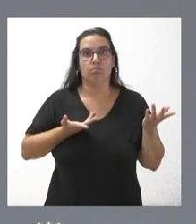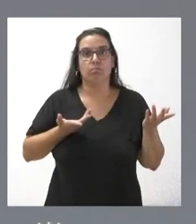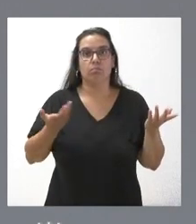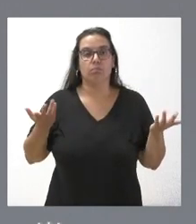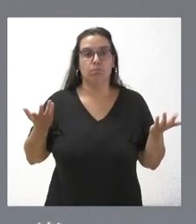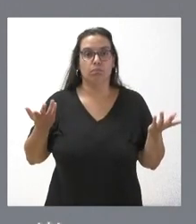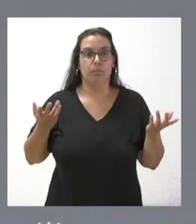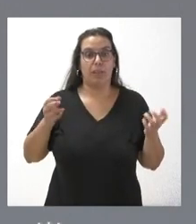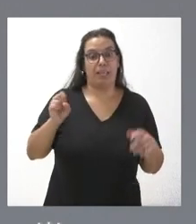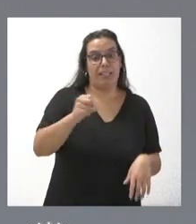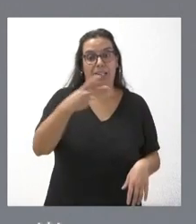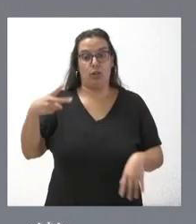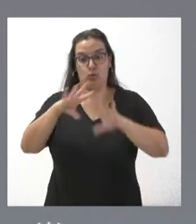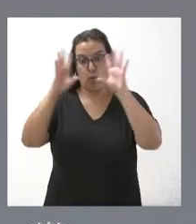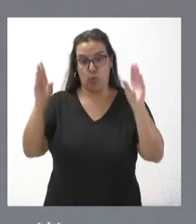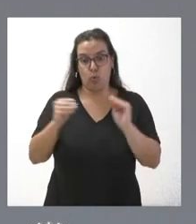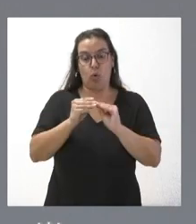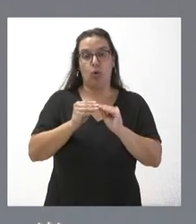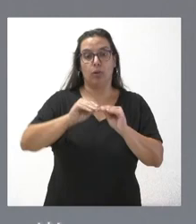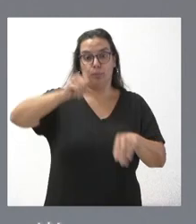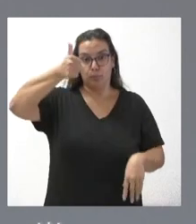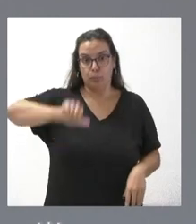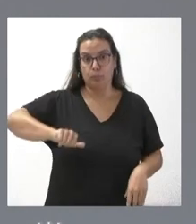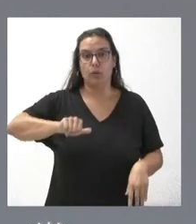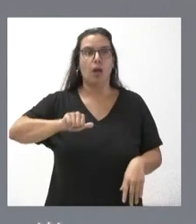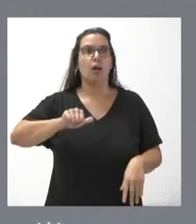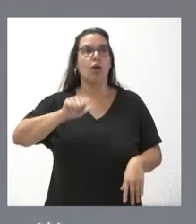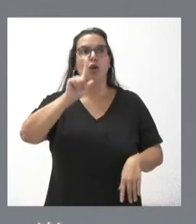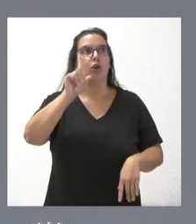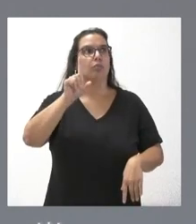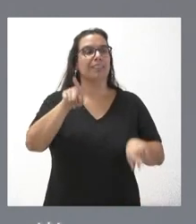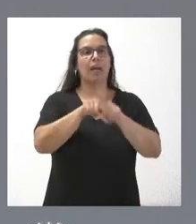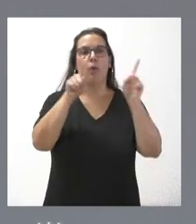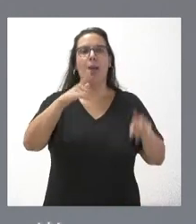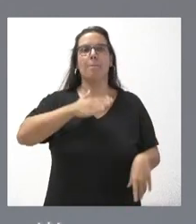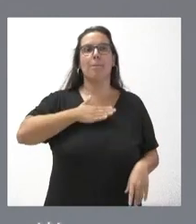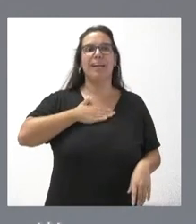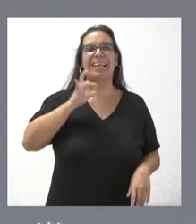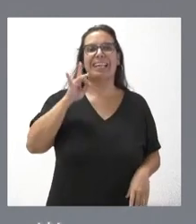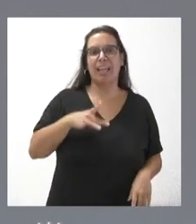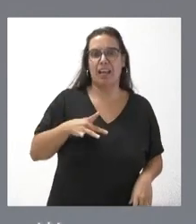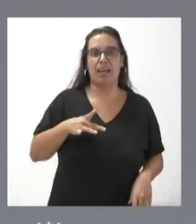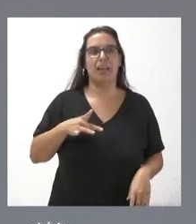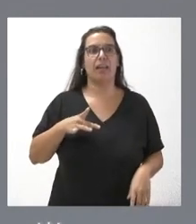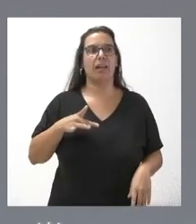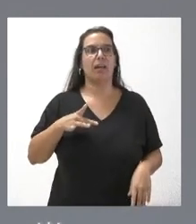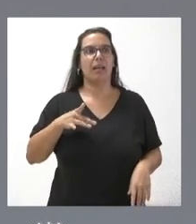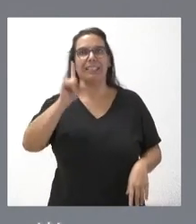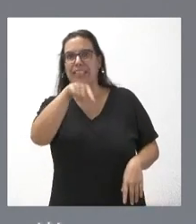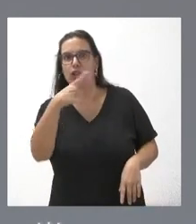la resolución de incoación no hace referencia ni al propietario ni al poseedor del inmueble, el informe, y sigue después,